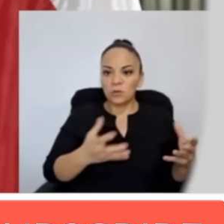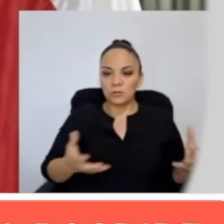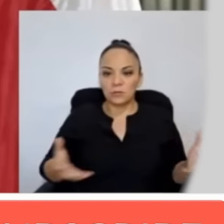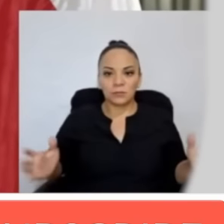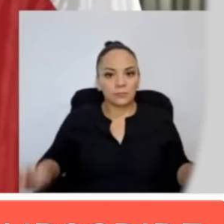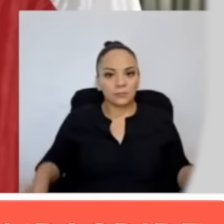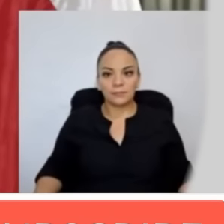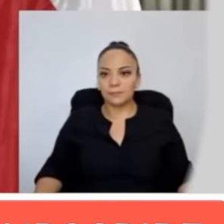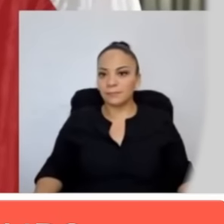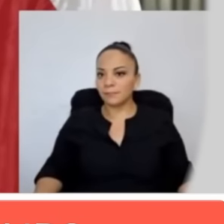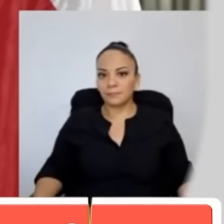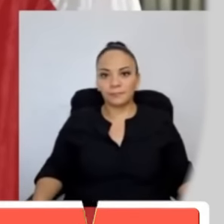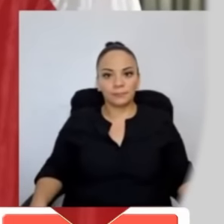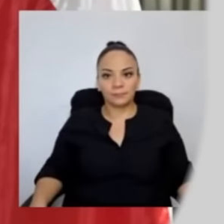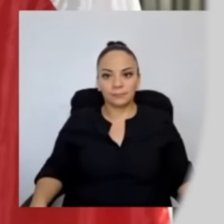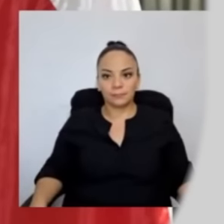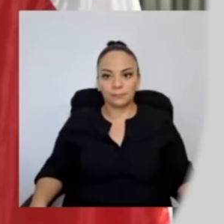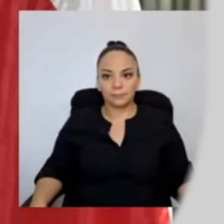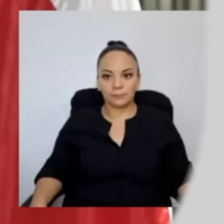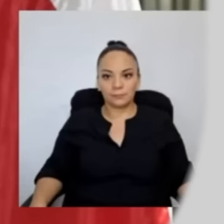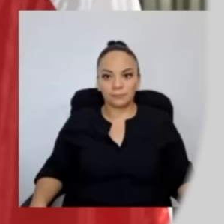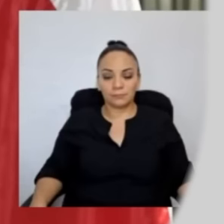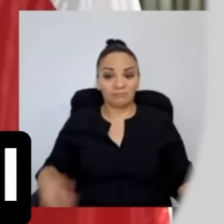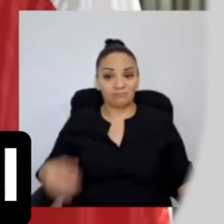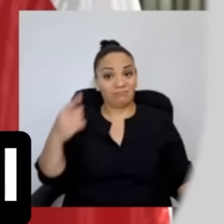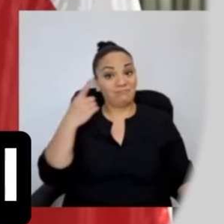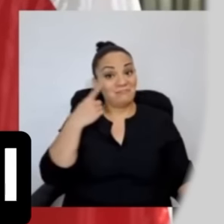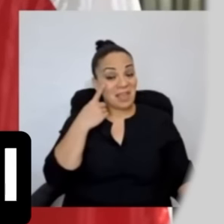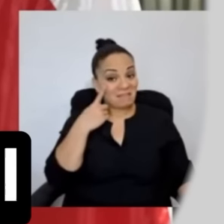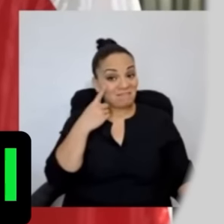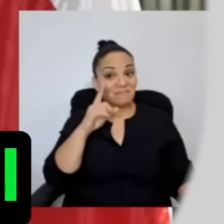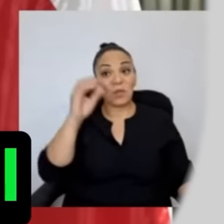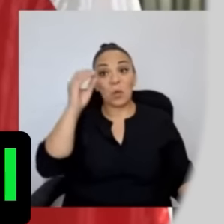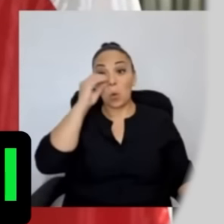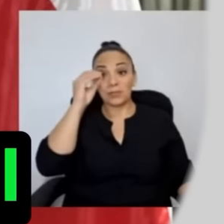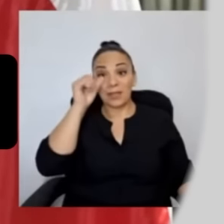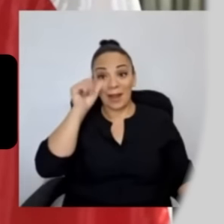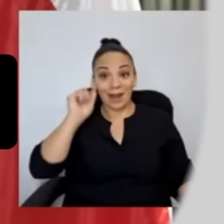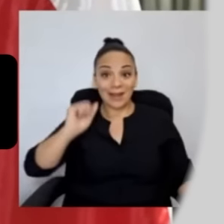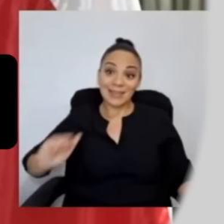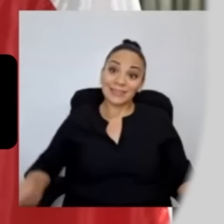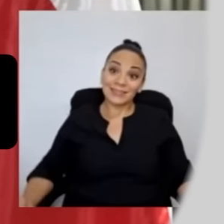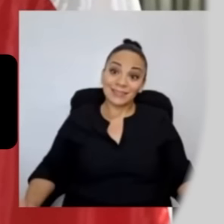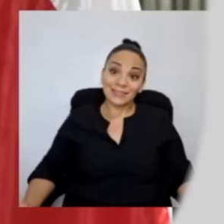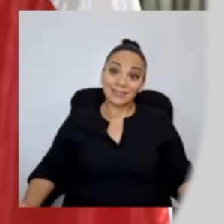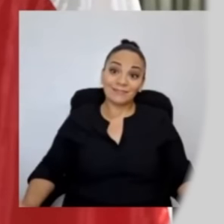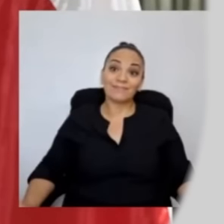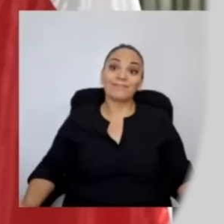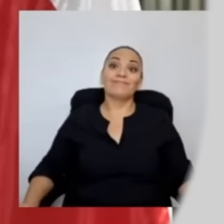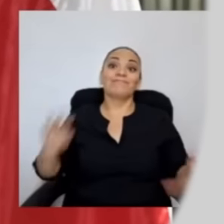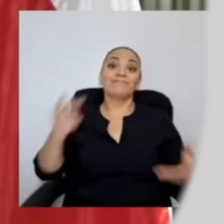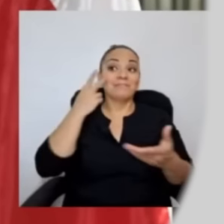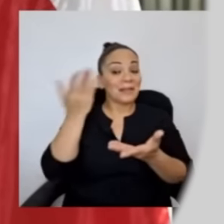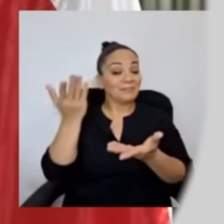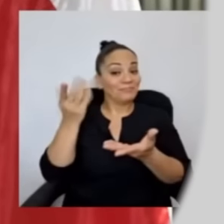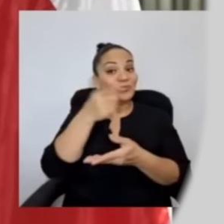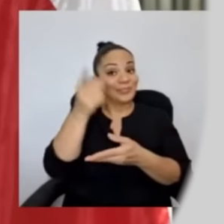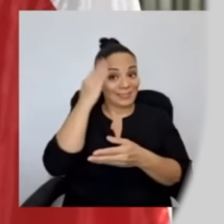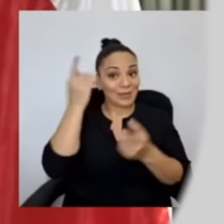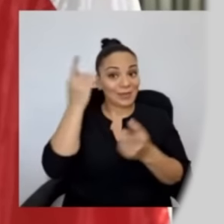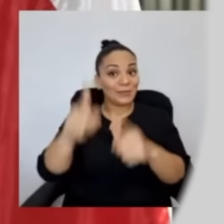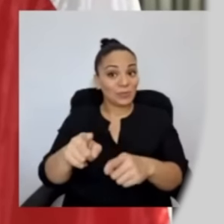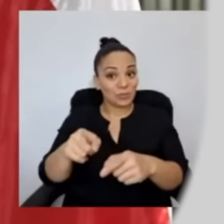poco. Óscar Arias necesitaba una sala constitucional, y ustedes saben lo que pasó. Y ahí